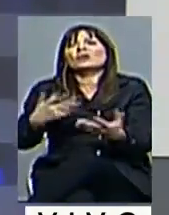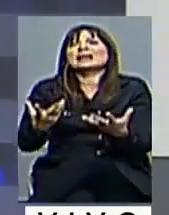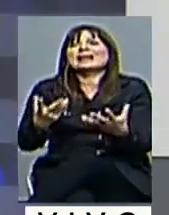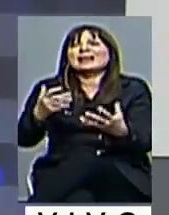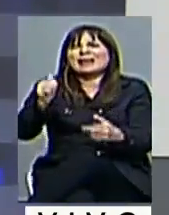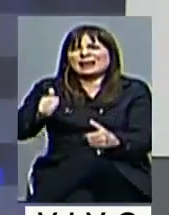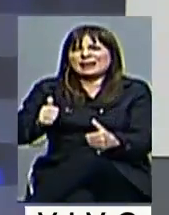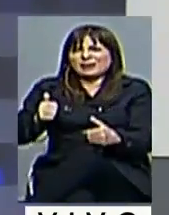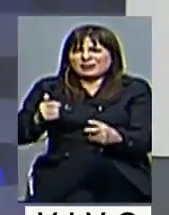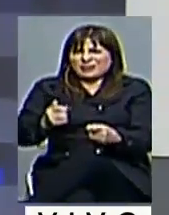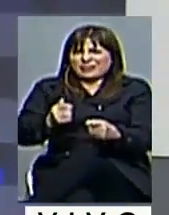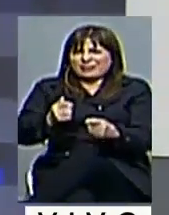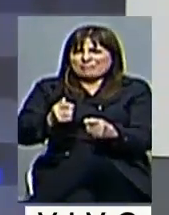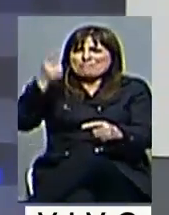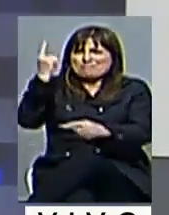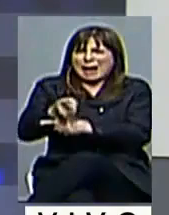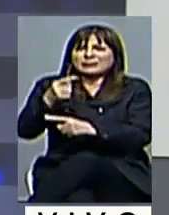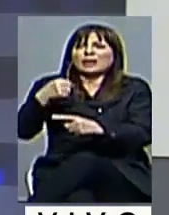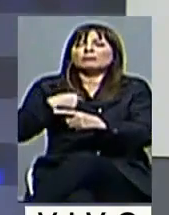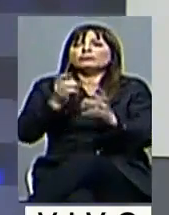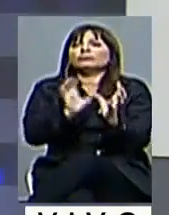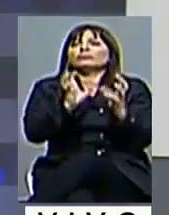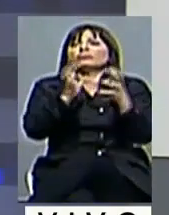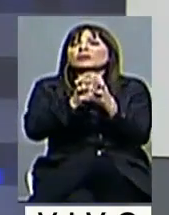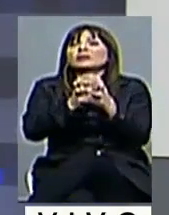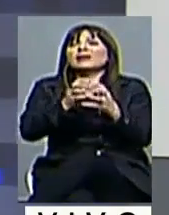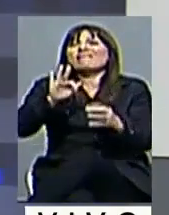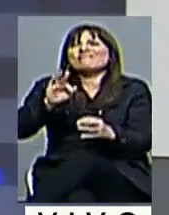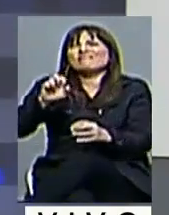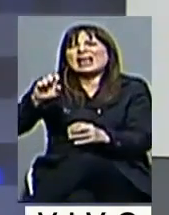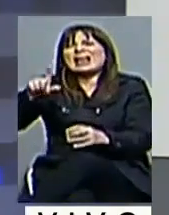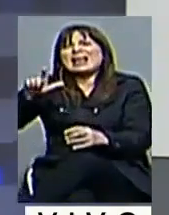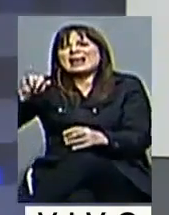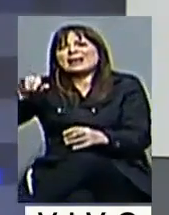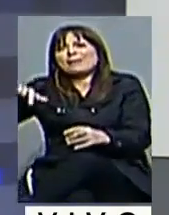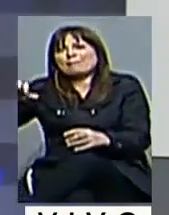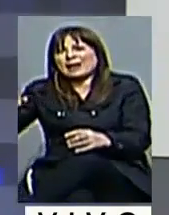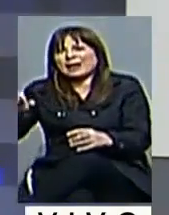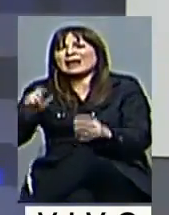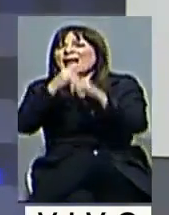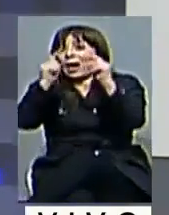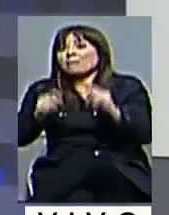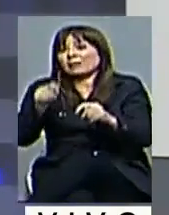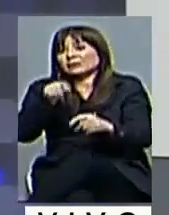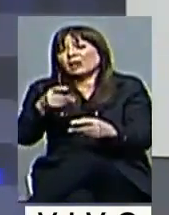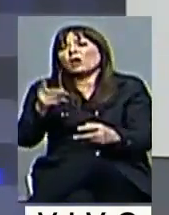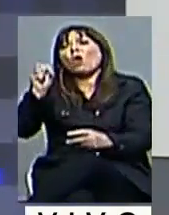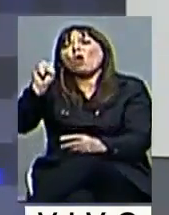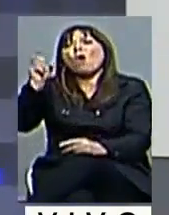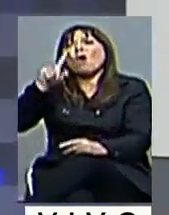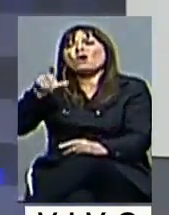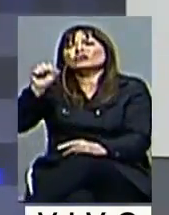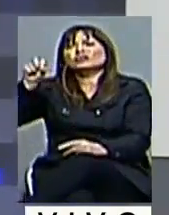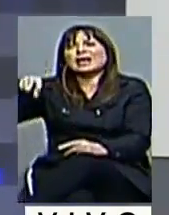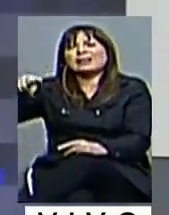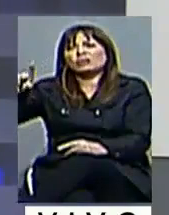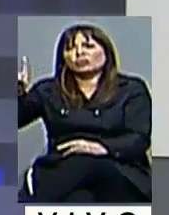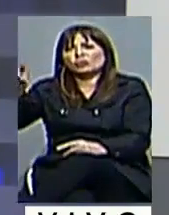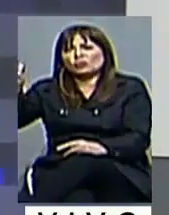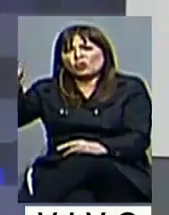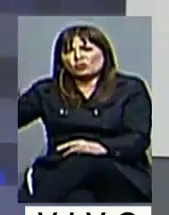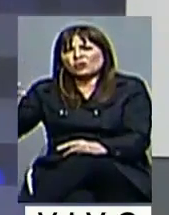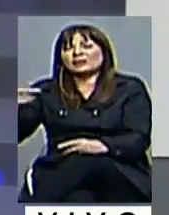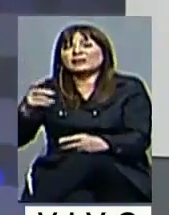es Osandón, Cast y Felipe Cast. Los dos Cast y Osandón. Y esas tres fuerzas no